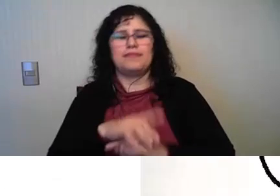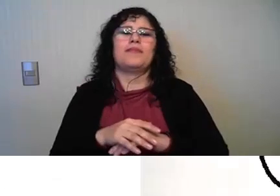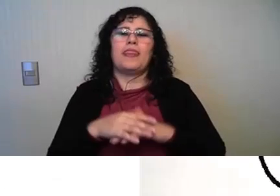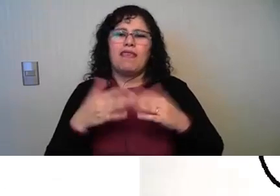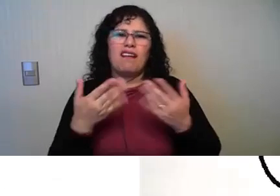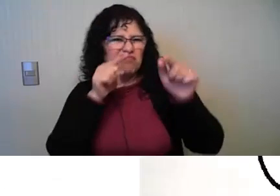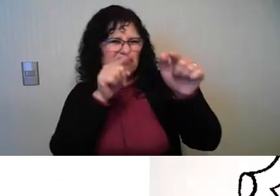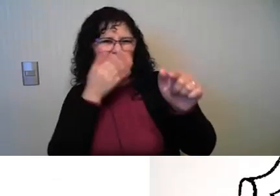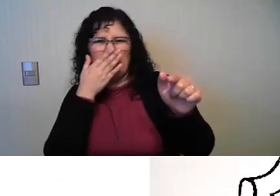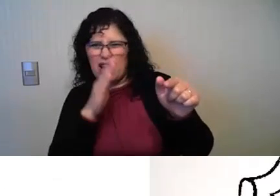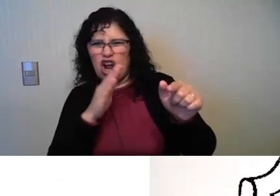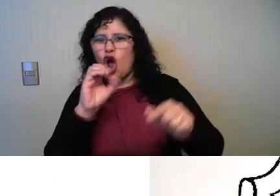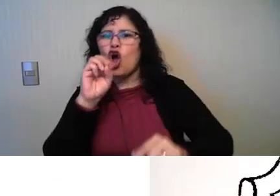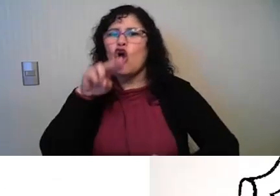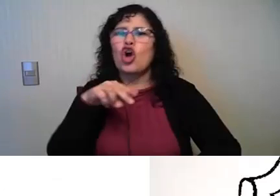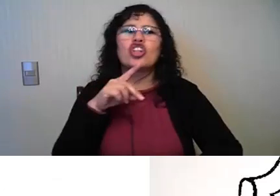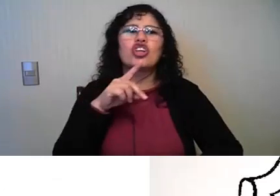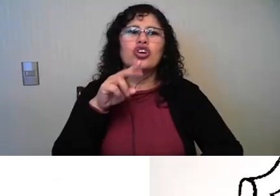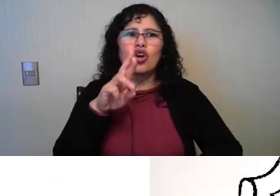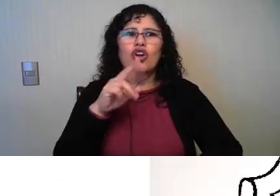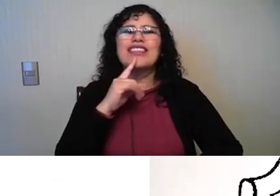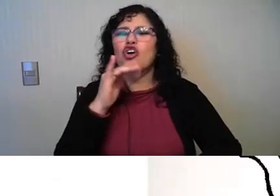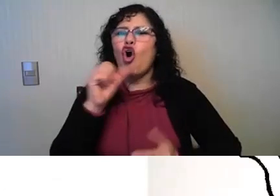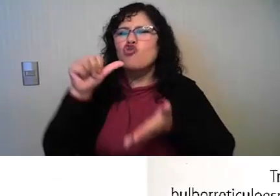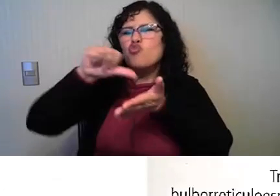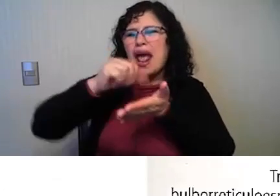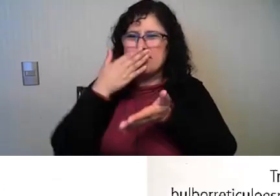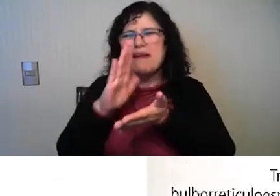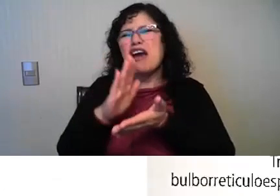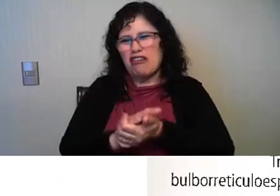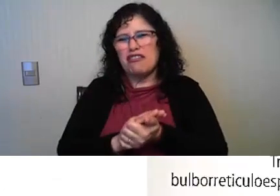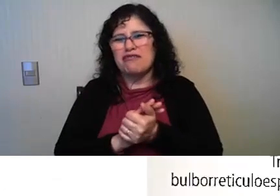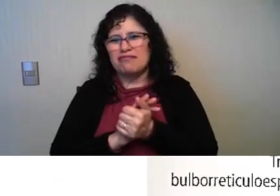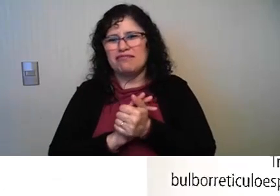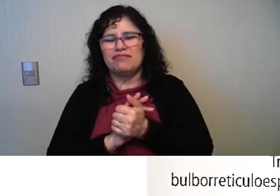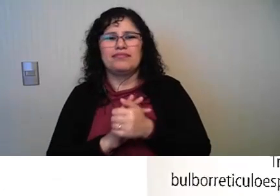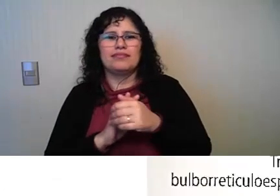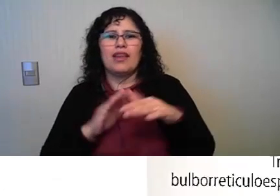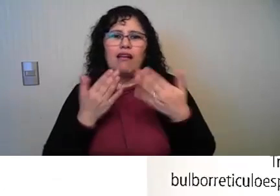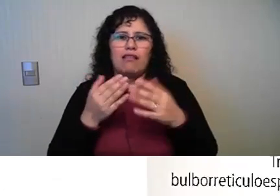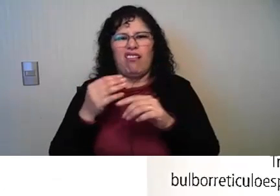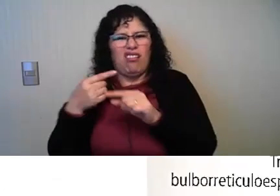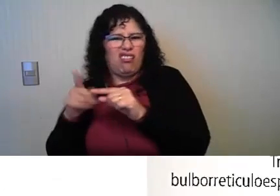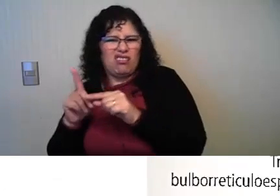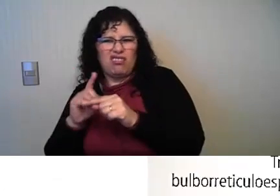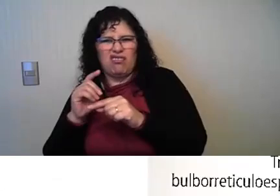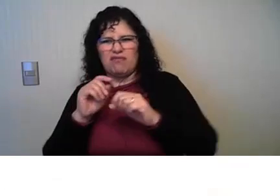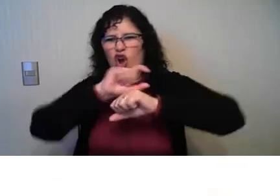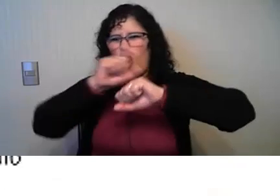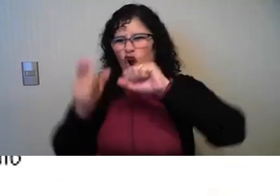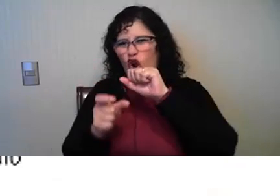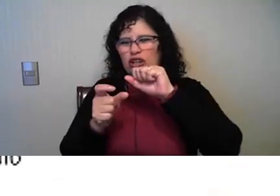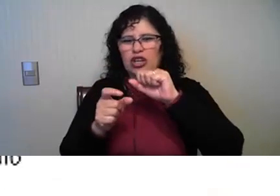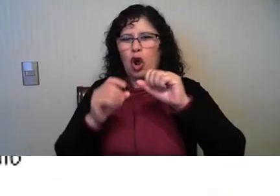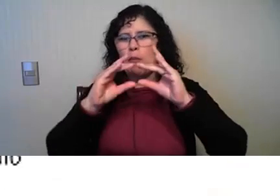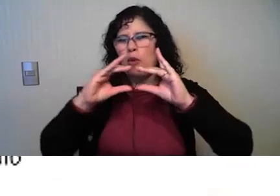denominación para esto, porque uno podría hablar de córtico mesencefálico, podría hablar de córtico pontino,